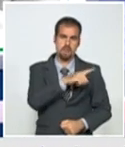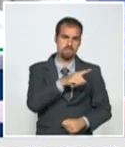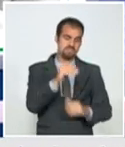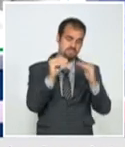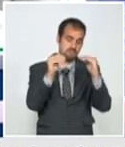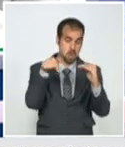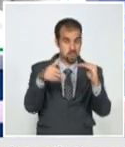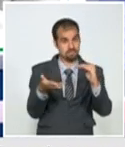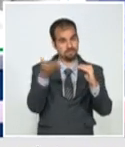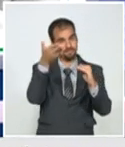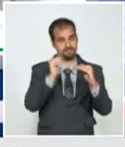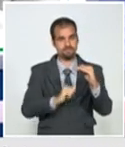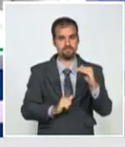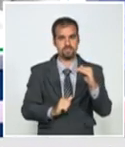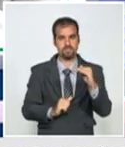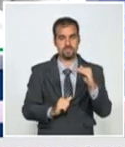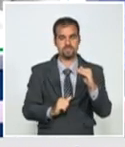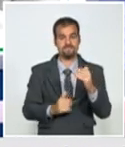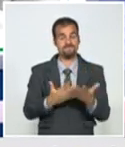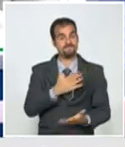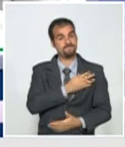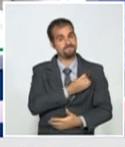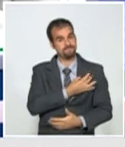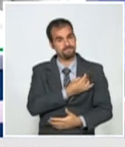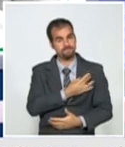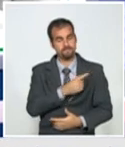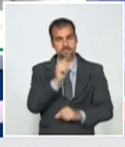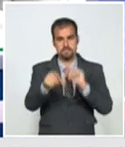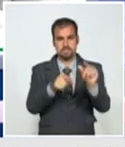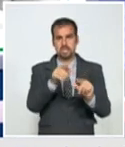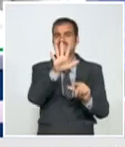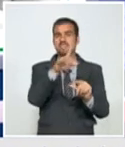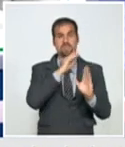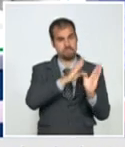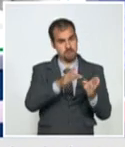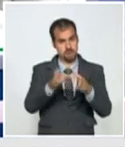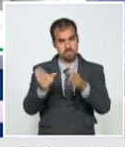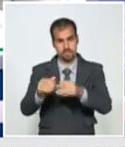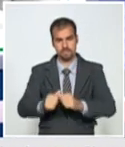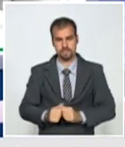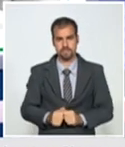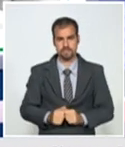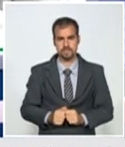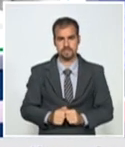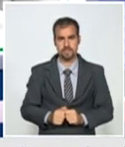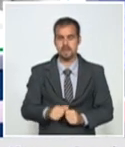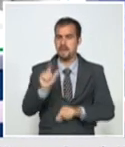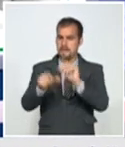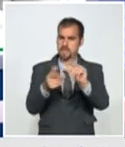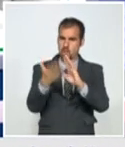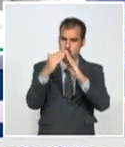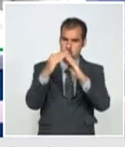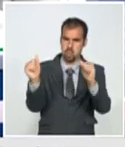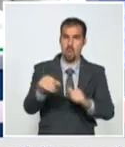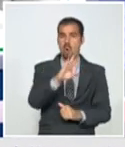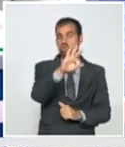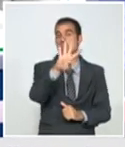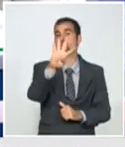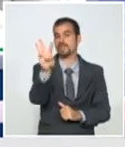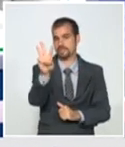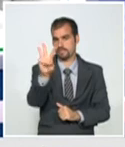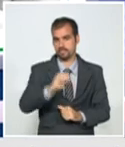el fallecimiento de 5 personas y fueron tributadas 843 altas médicas. La